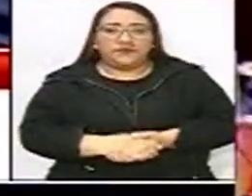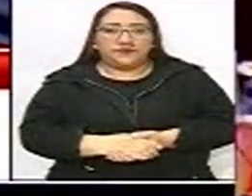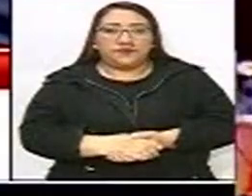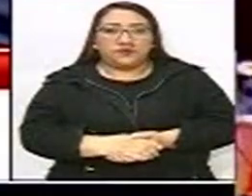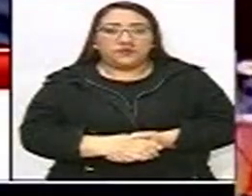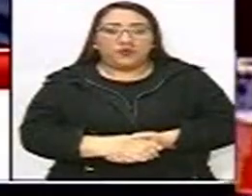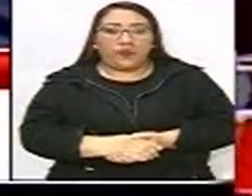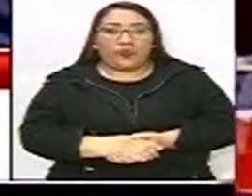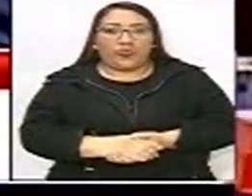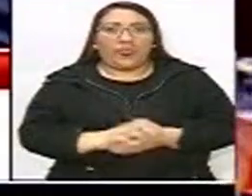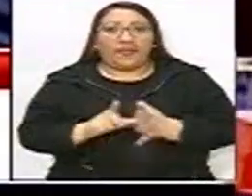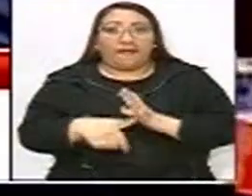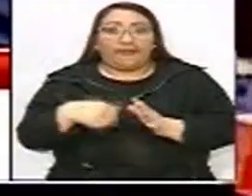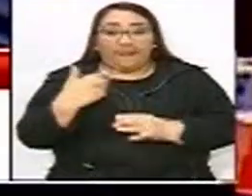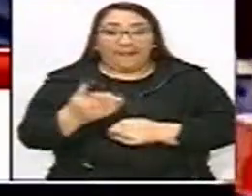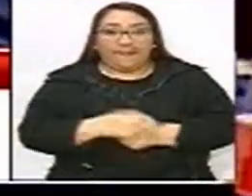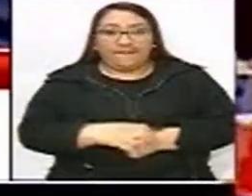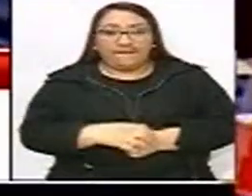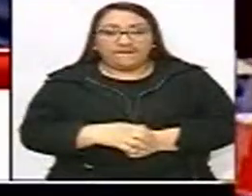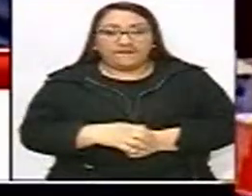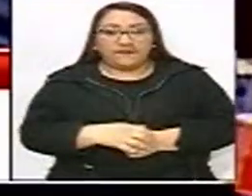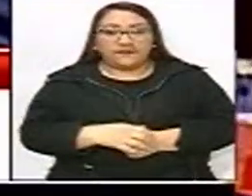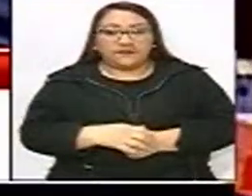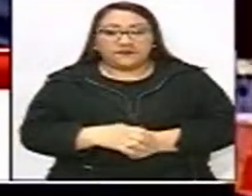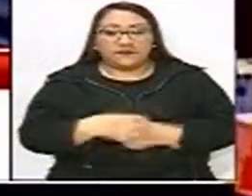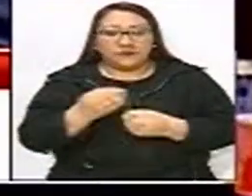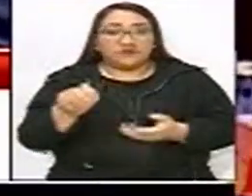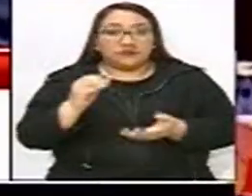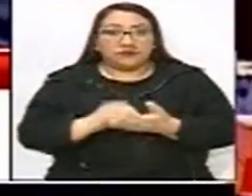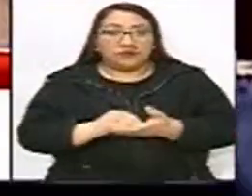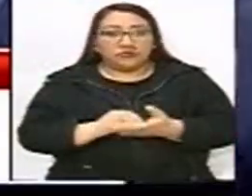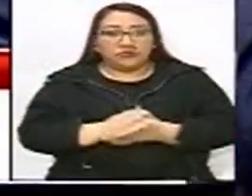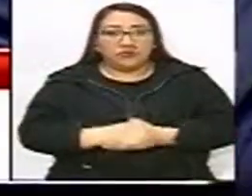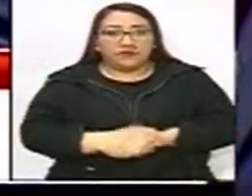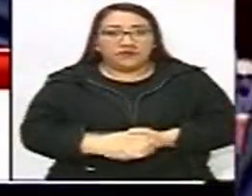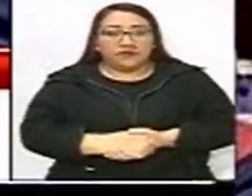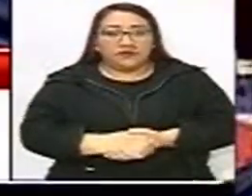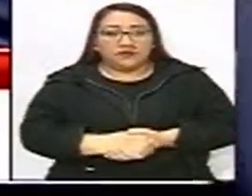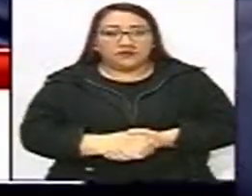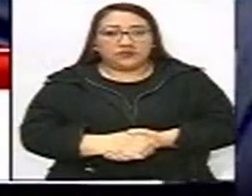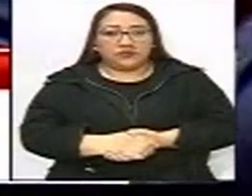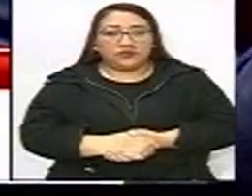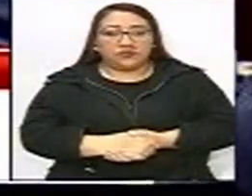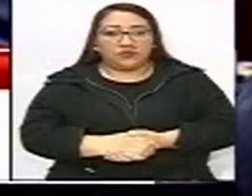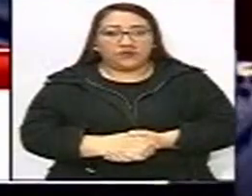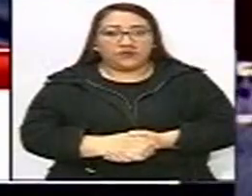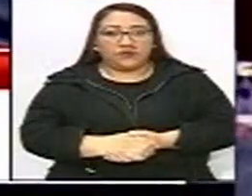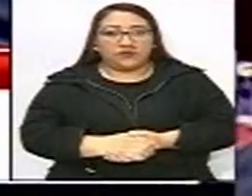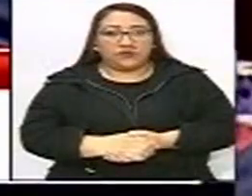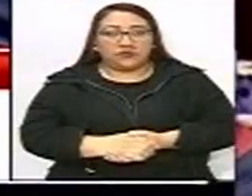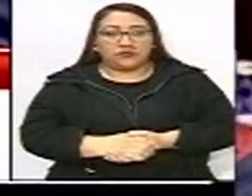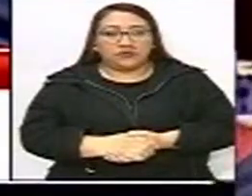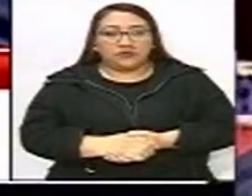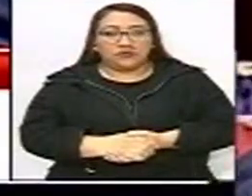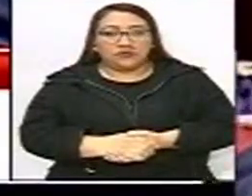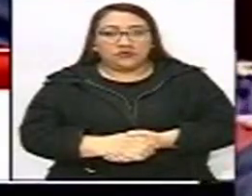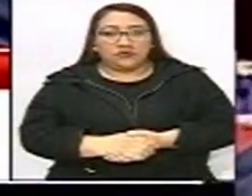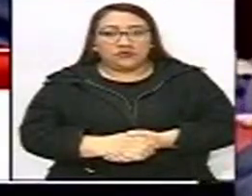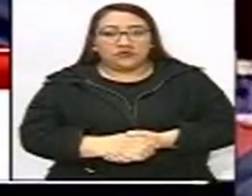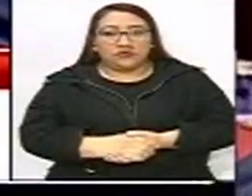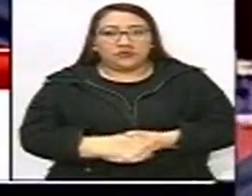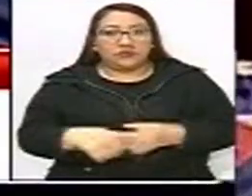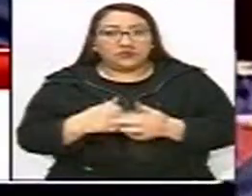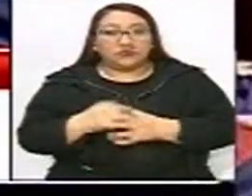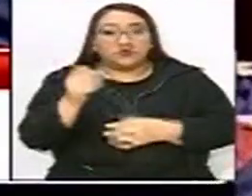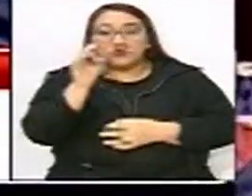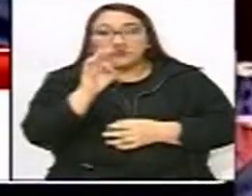y luego sobre cómo se aplica la tarifa, es decir, los